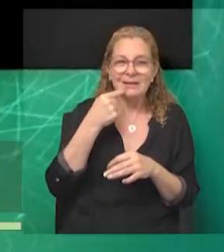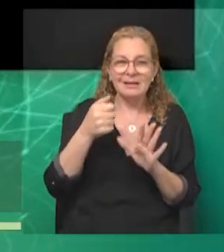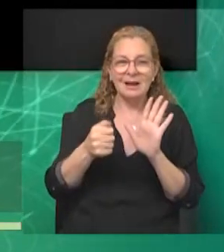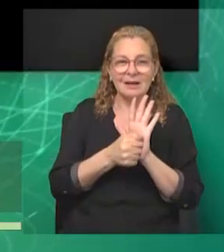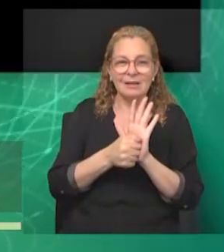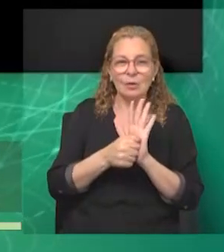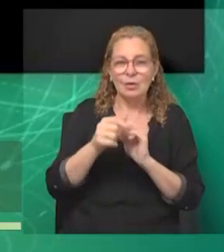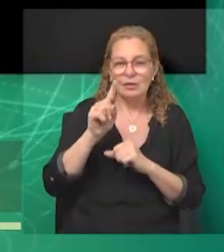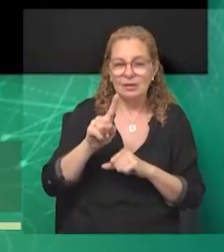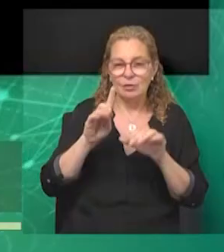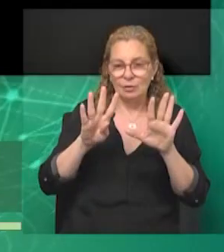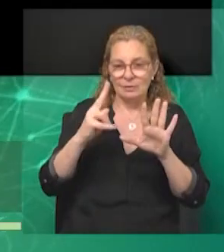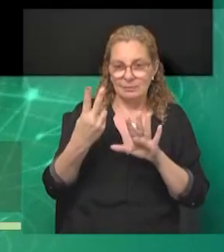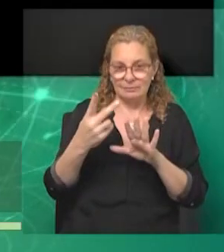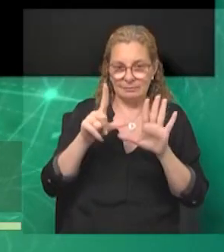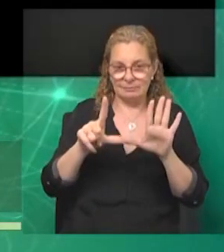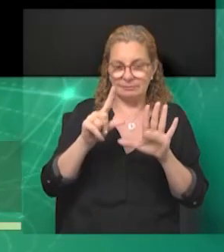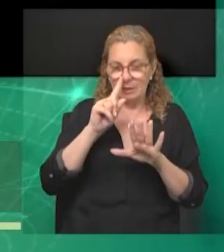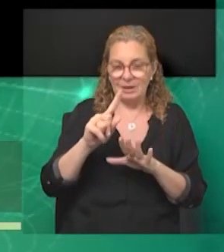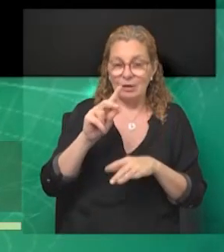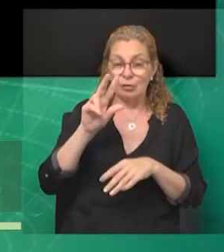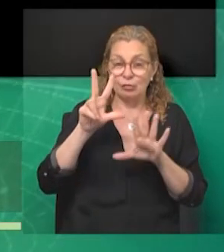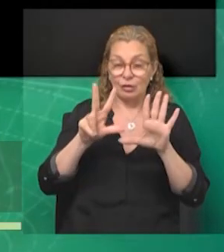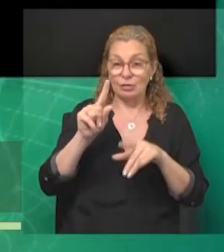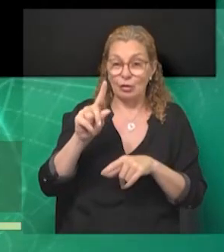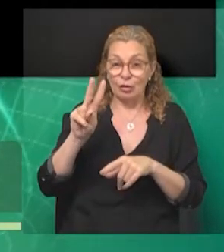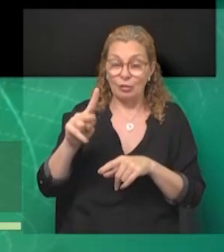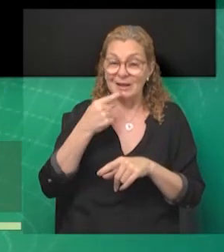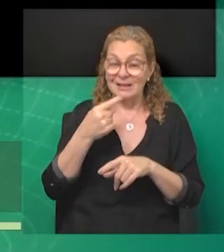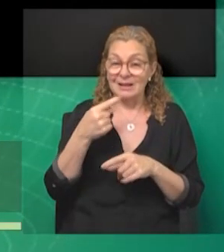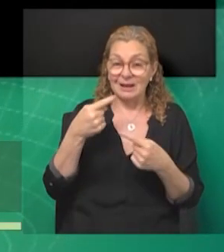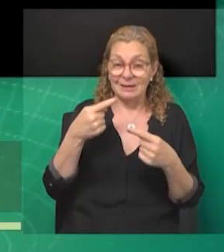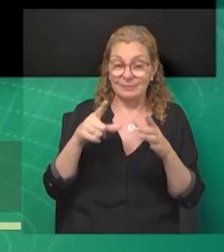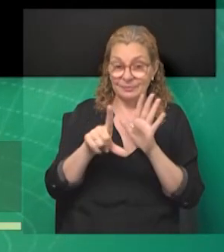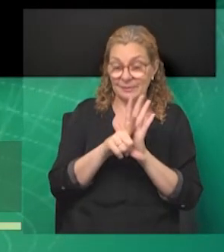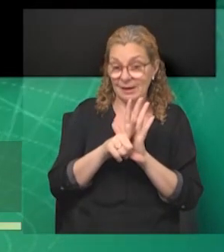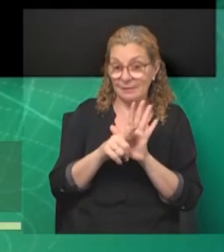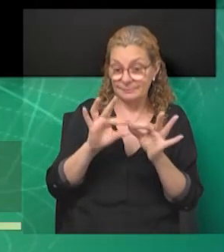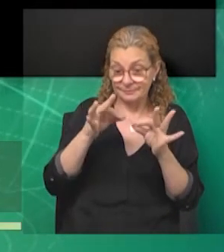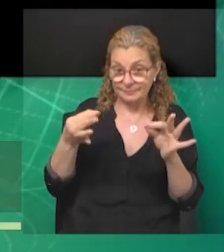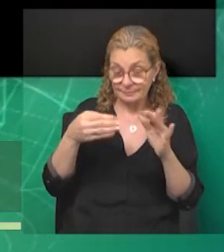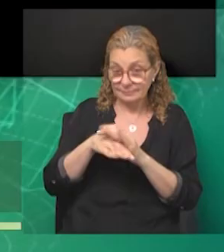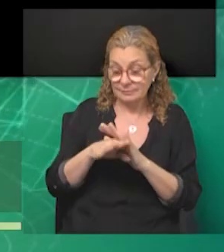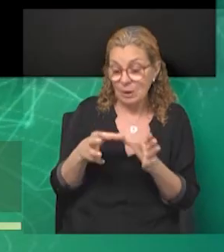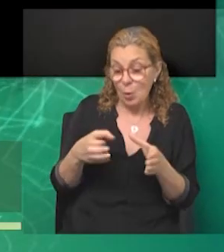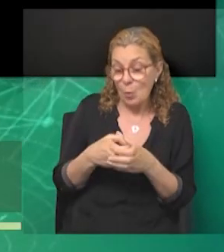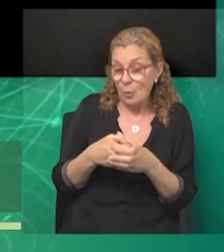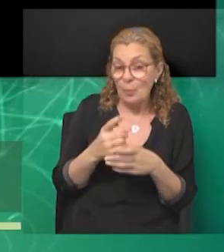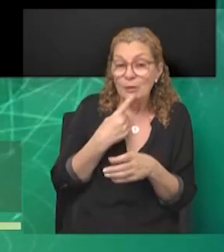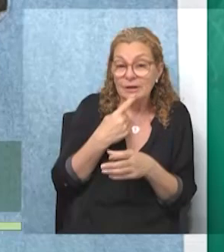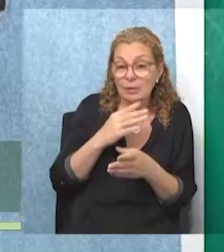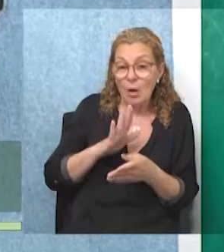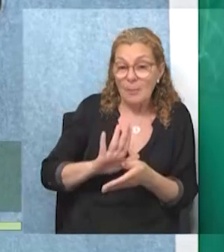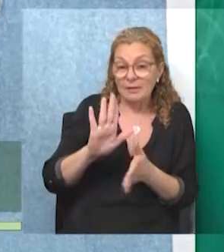192 de la ley 7812 donde señala que el uso indebido del lema perteneciente a cualquier partido que lo posea